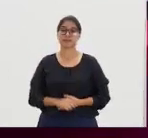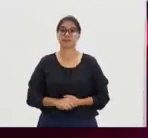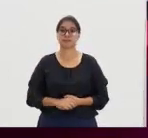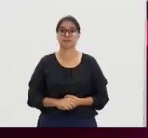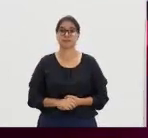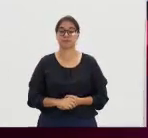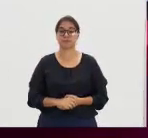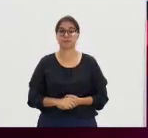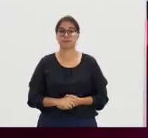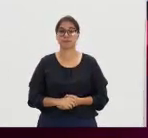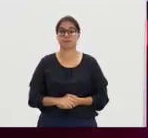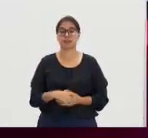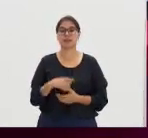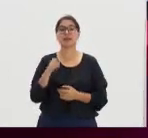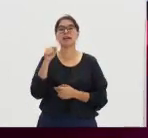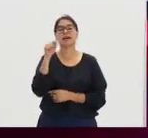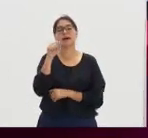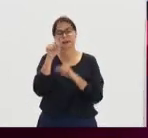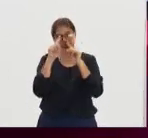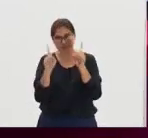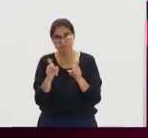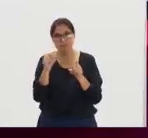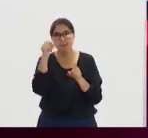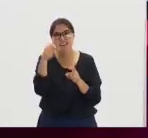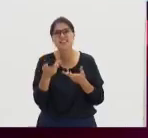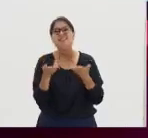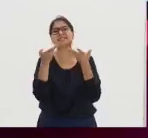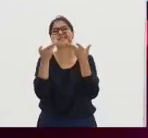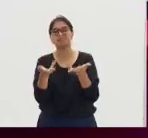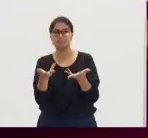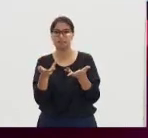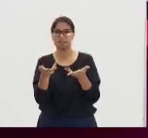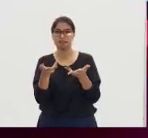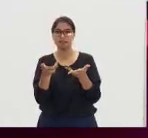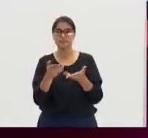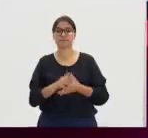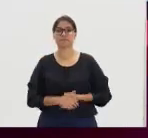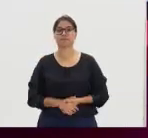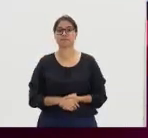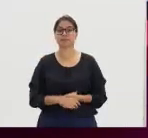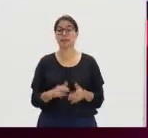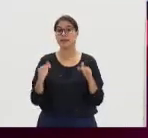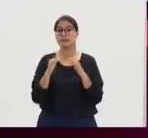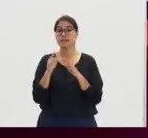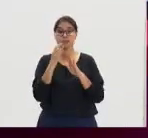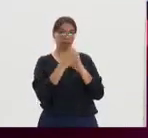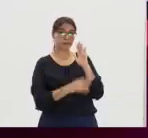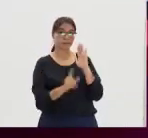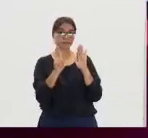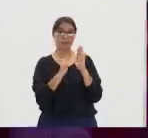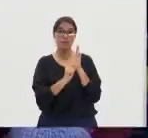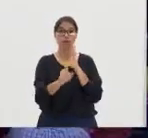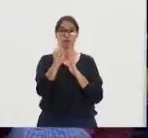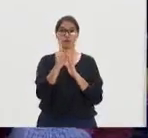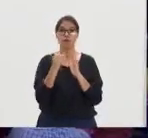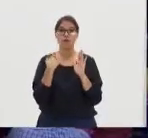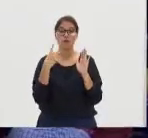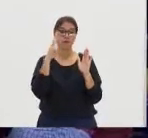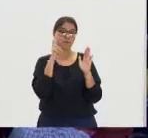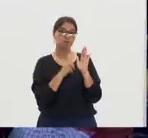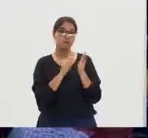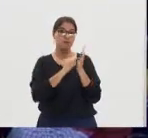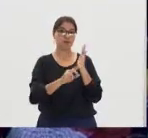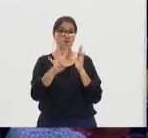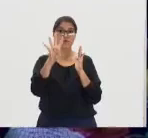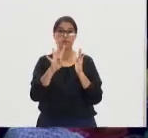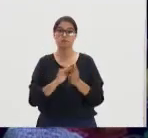¿Y a ti qué te ofrecieron? Si comenzamos a avanzar en la genealogía de Cristo, Mateo 1:1, y llegamos al capítulo 4, nos encontramos con el texto